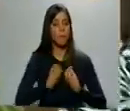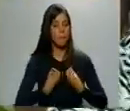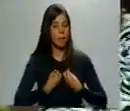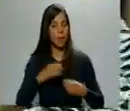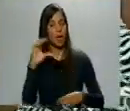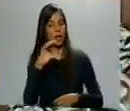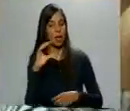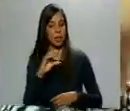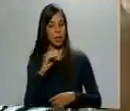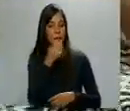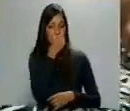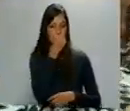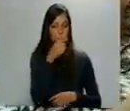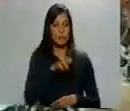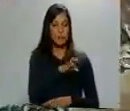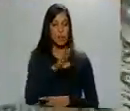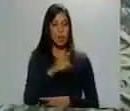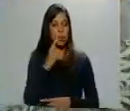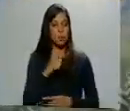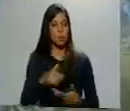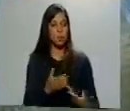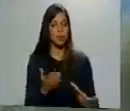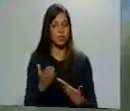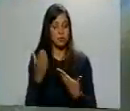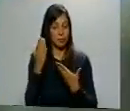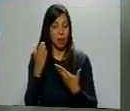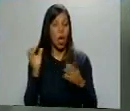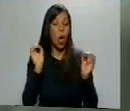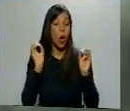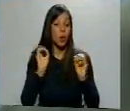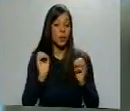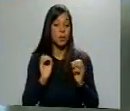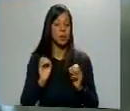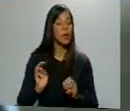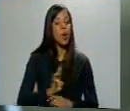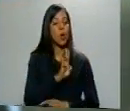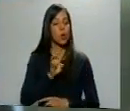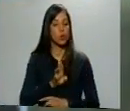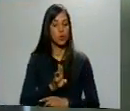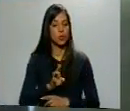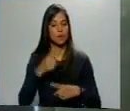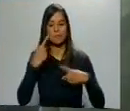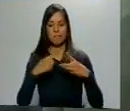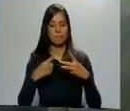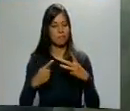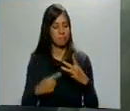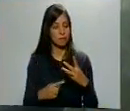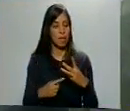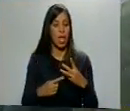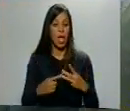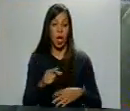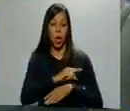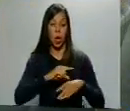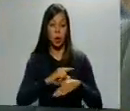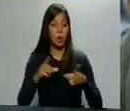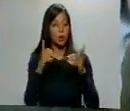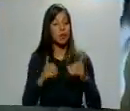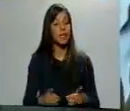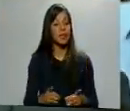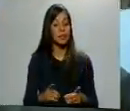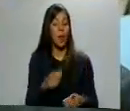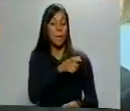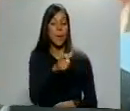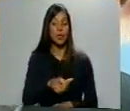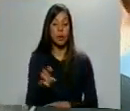mejor uso de los servicios, mejor uso de toda la disposición que debe hacer el Estado para garantizarle a